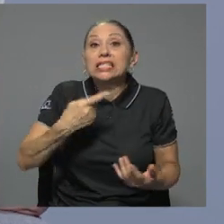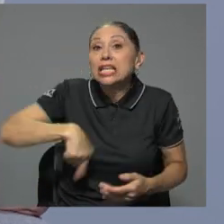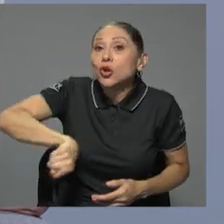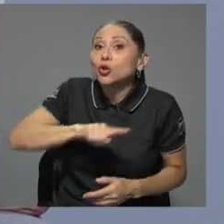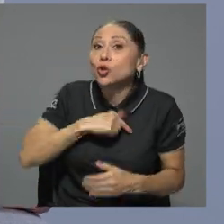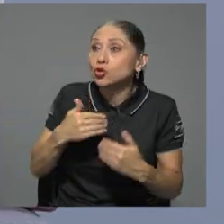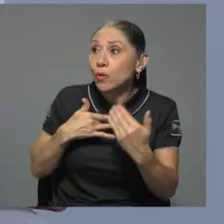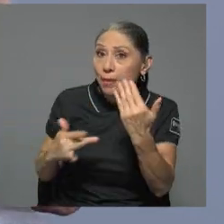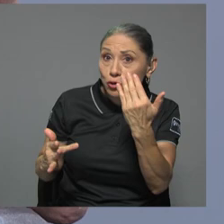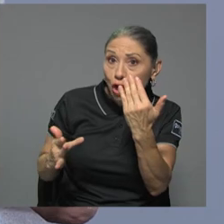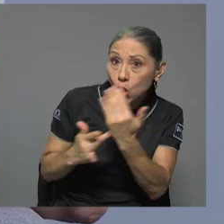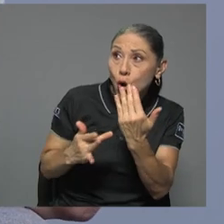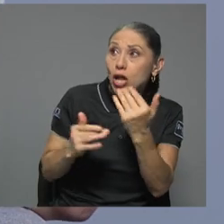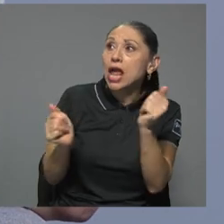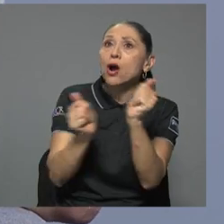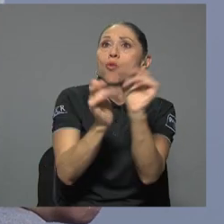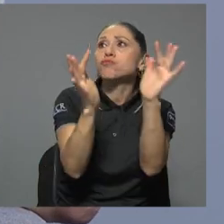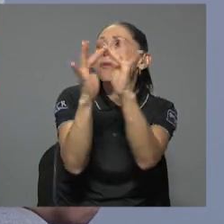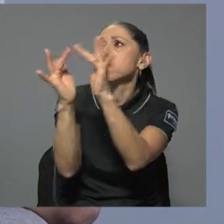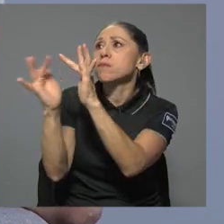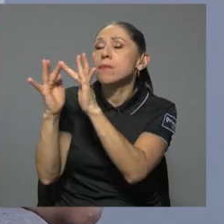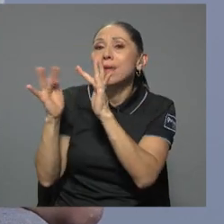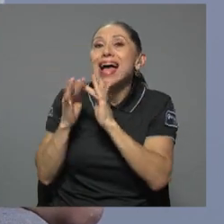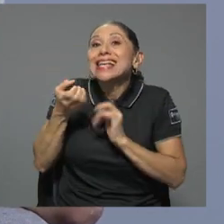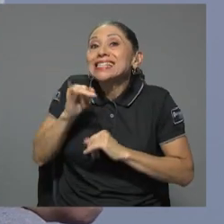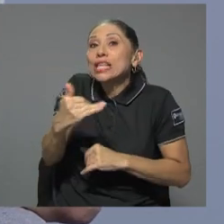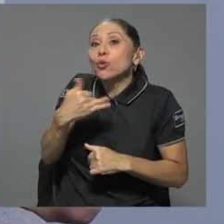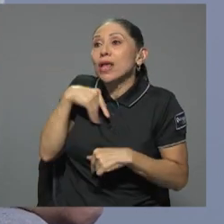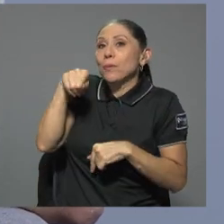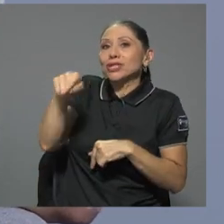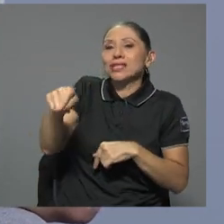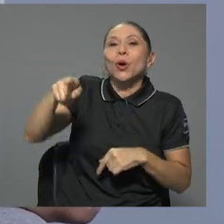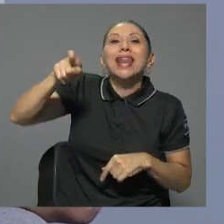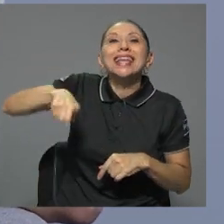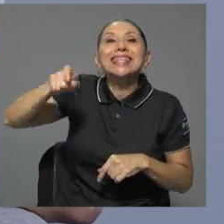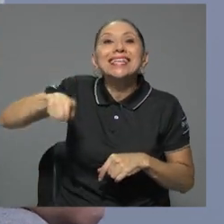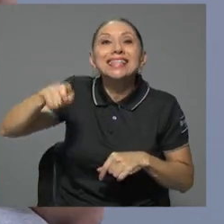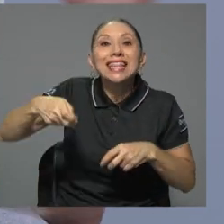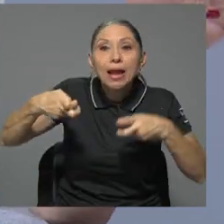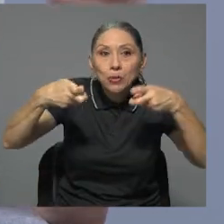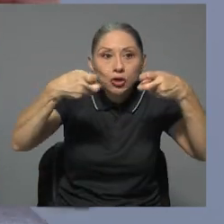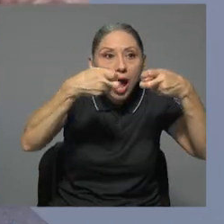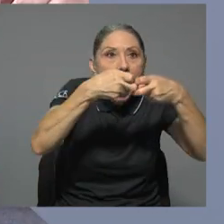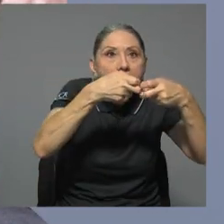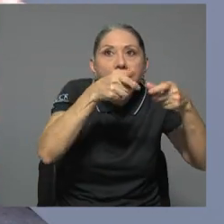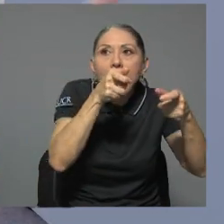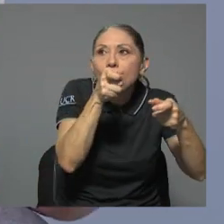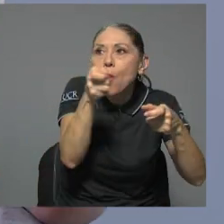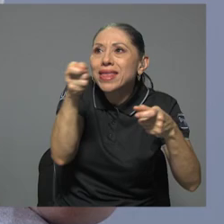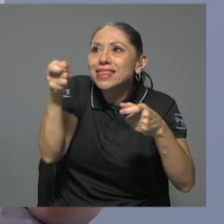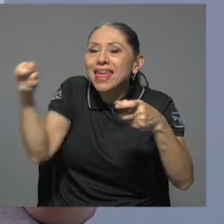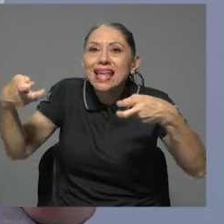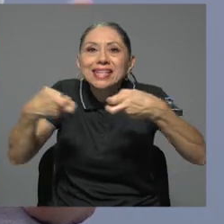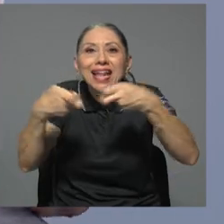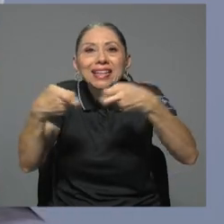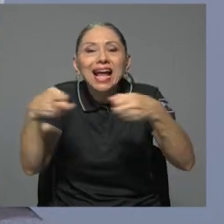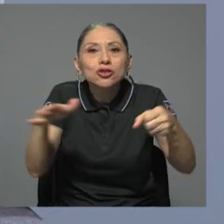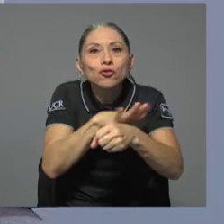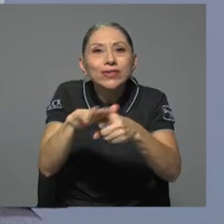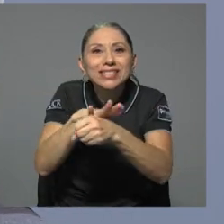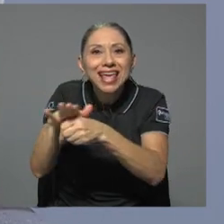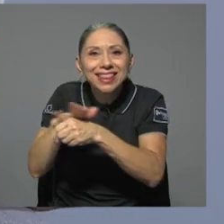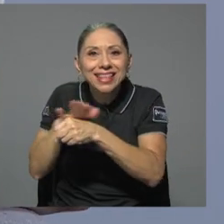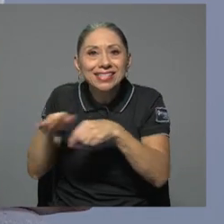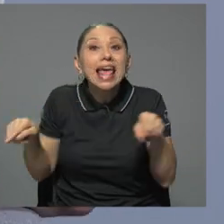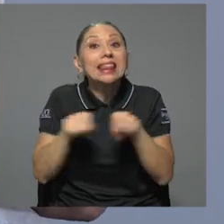espectro necesitamos por ejemplo acometidas eléctricas suficientes y hasta eso hay que pensar cuando